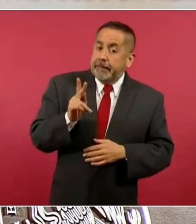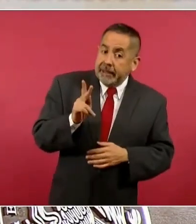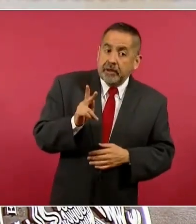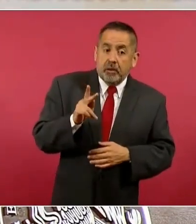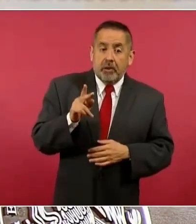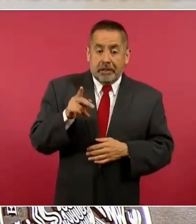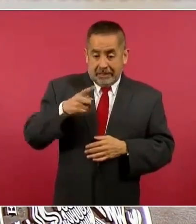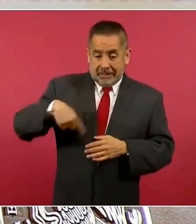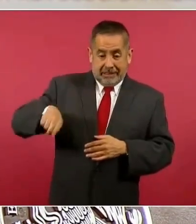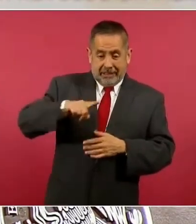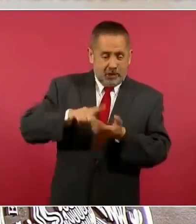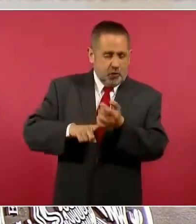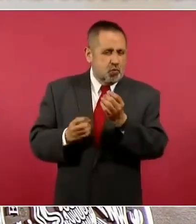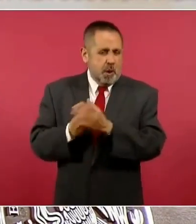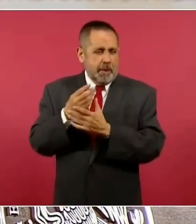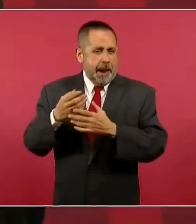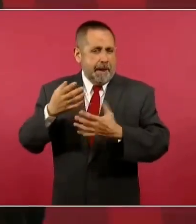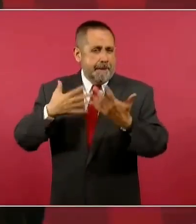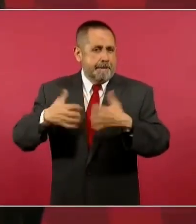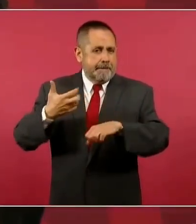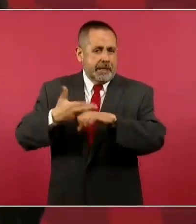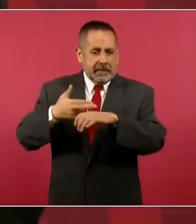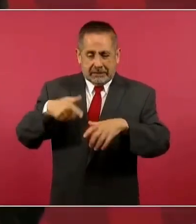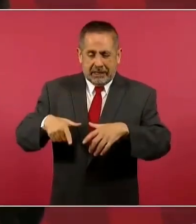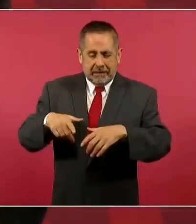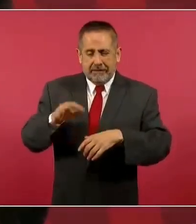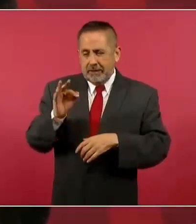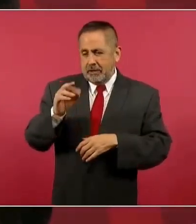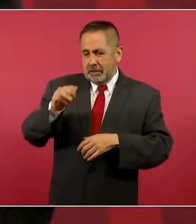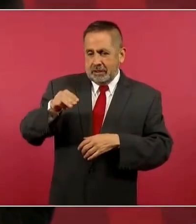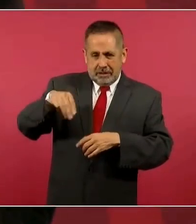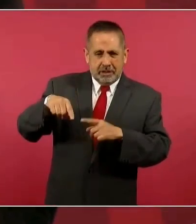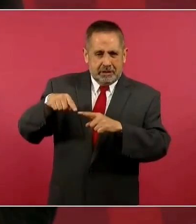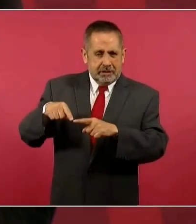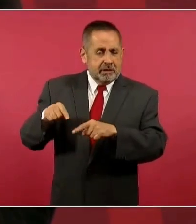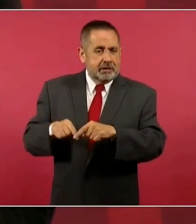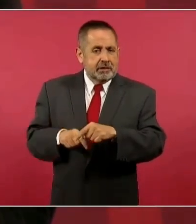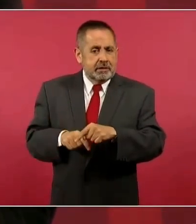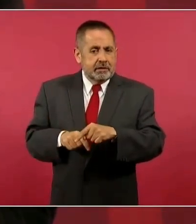de la nueva empresa, que todavía